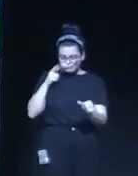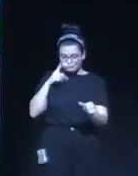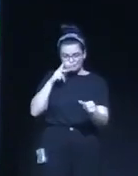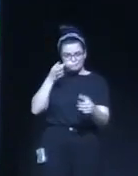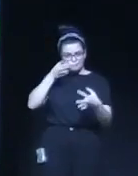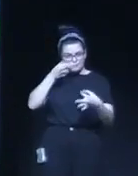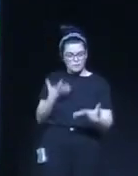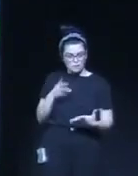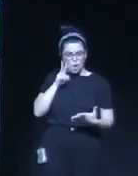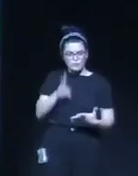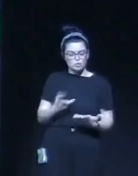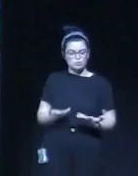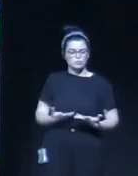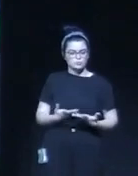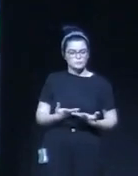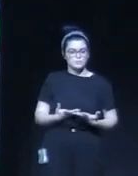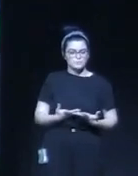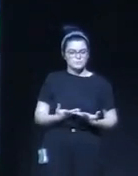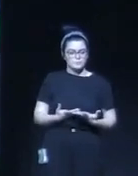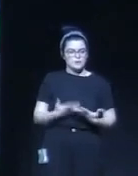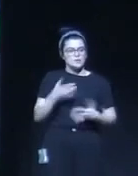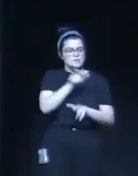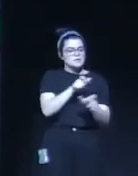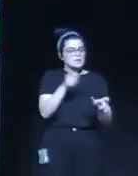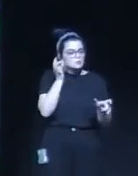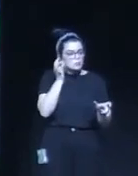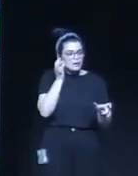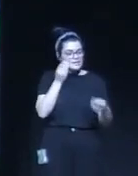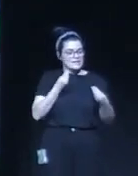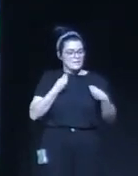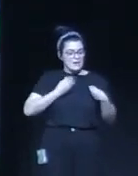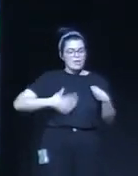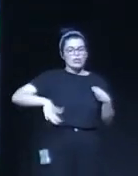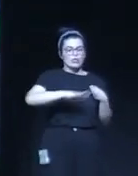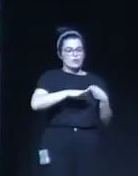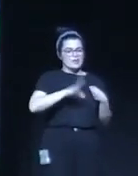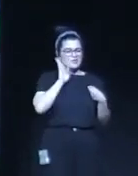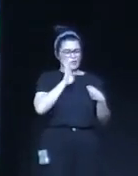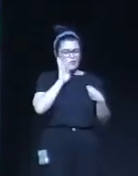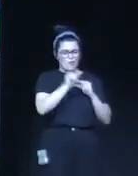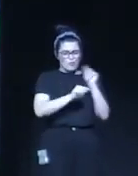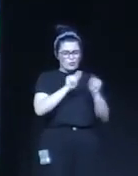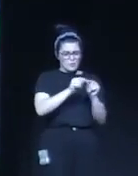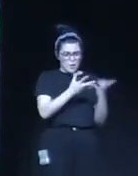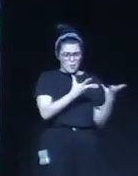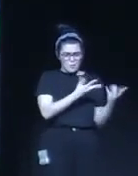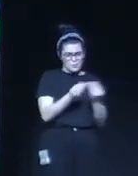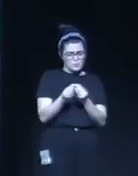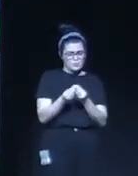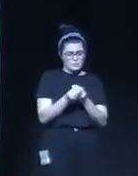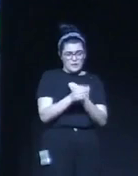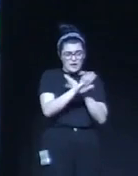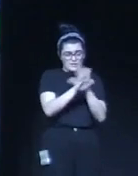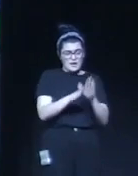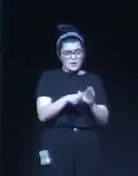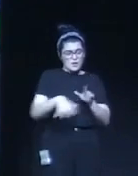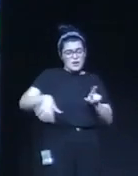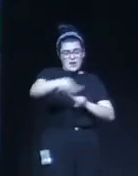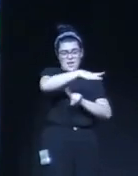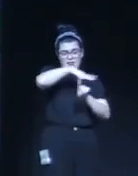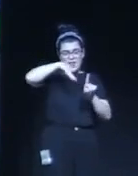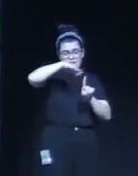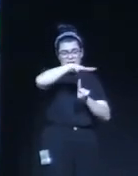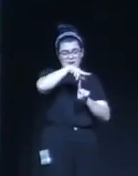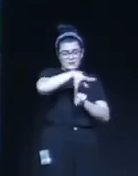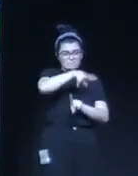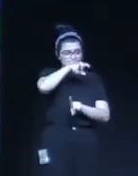pasando con las mujeres que viven en áreas muy contaminadas. Y todo eso está ahí en el aire. Entonces,